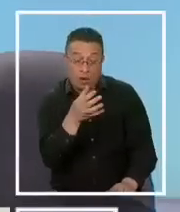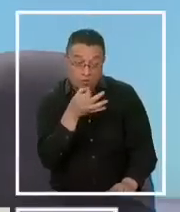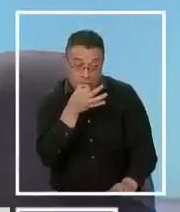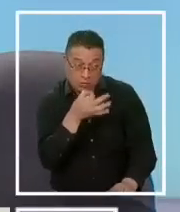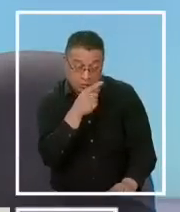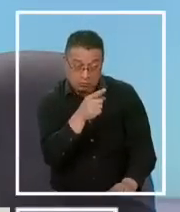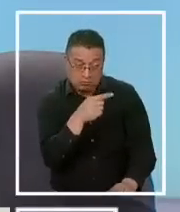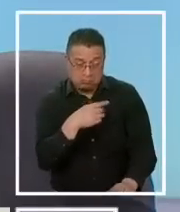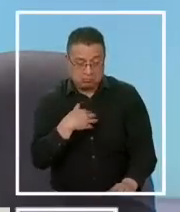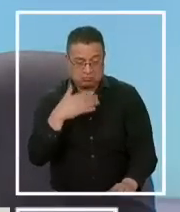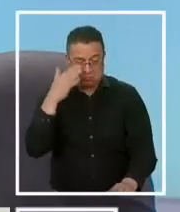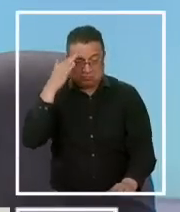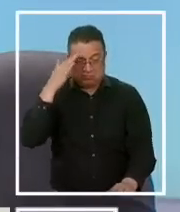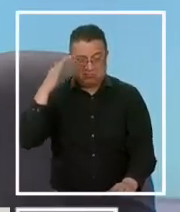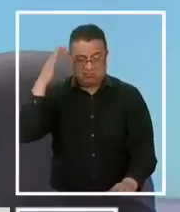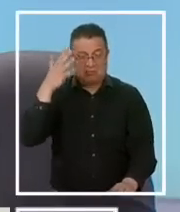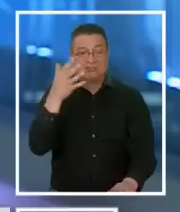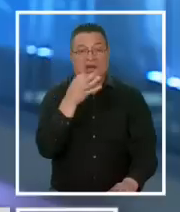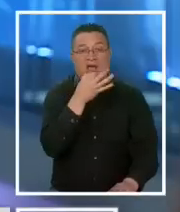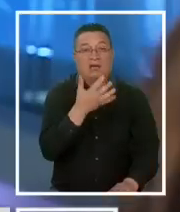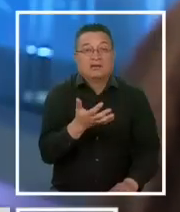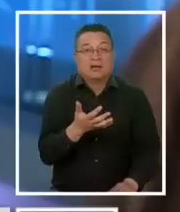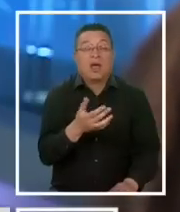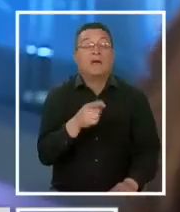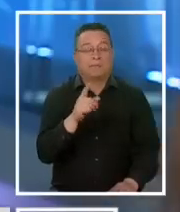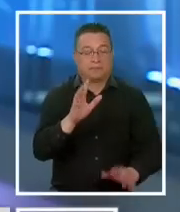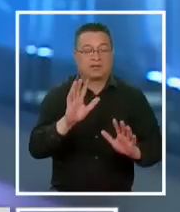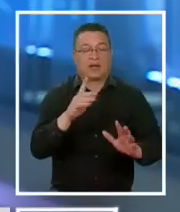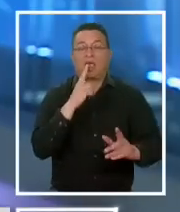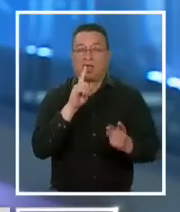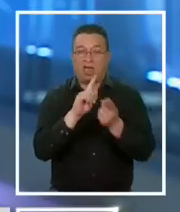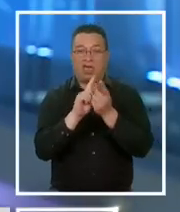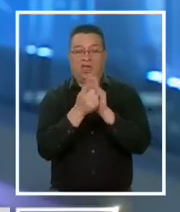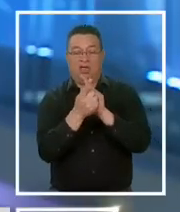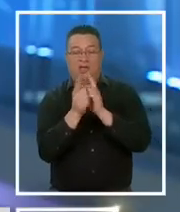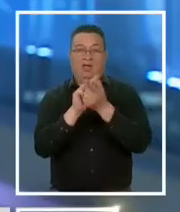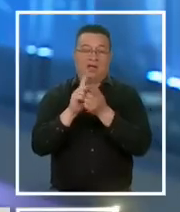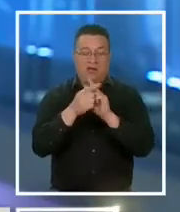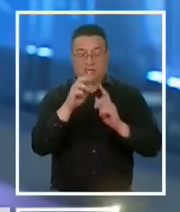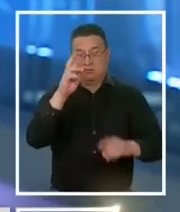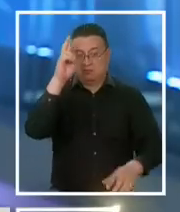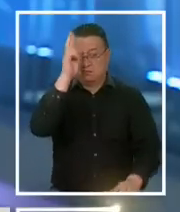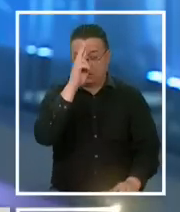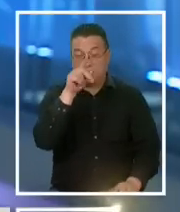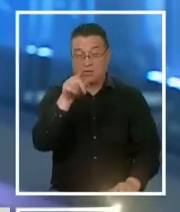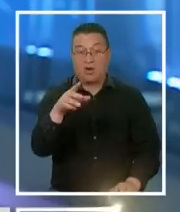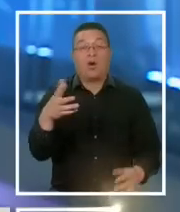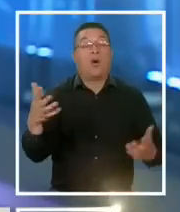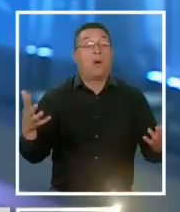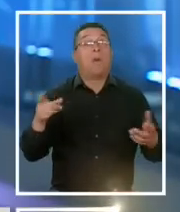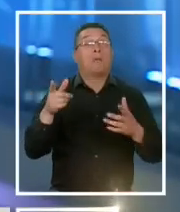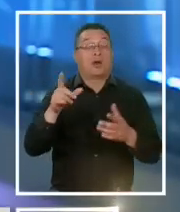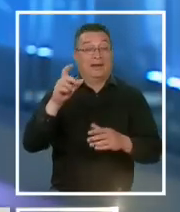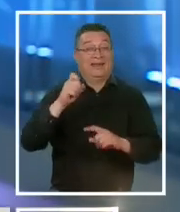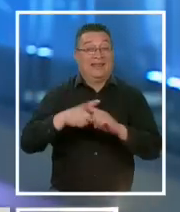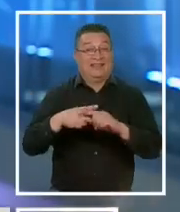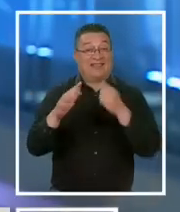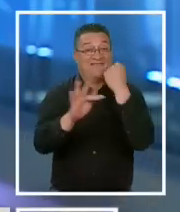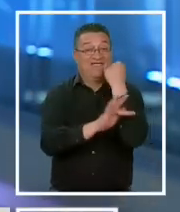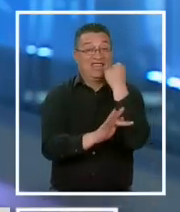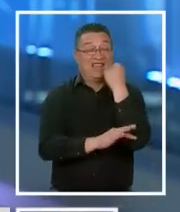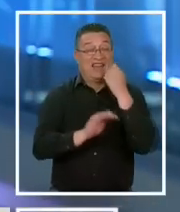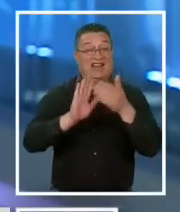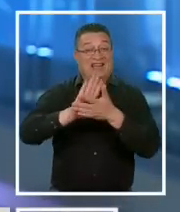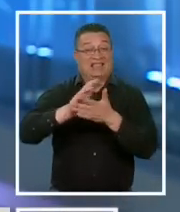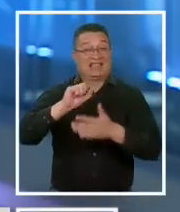me imagino que dijo que es una es una contradicción meramente aparente porque lo que el fiscal lo que el ex fiscal chagual no señala